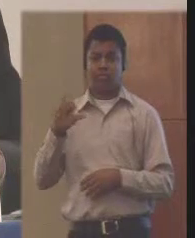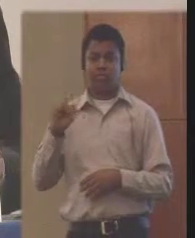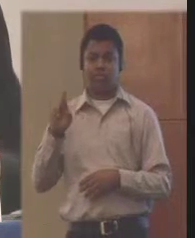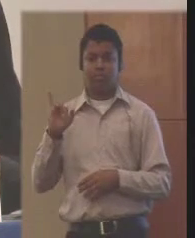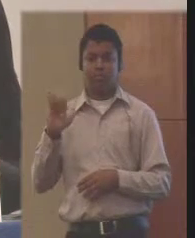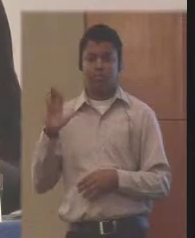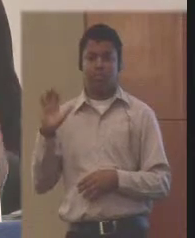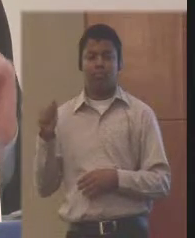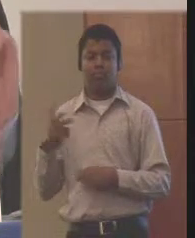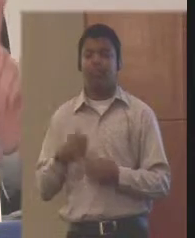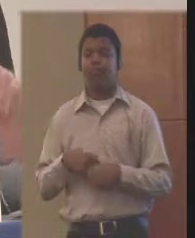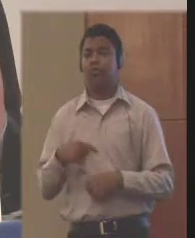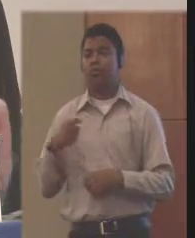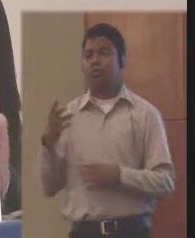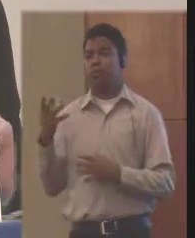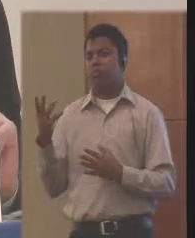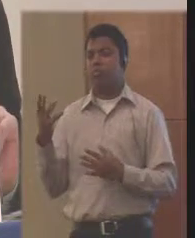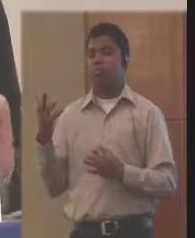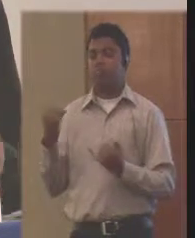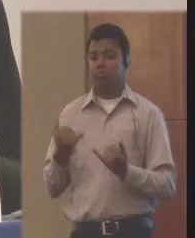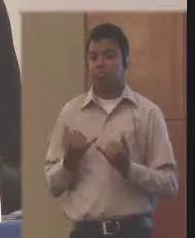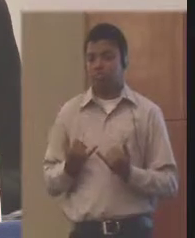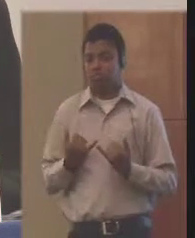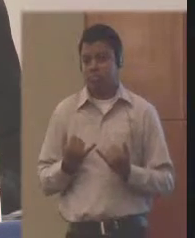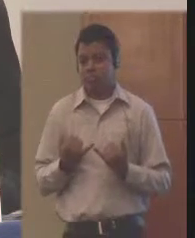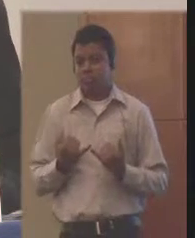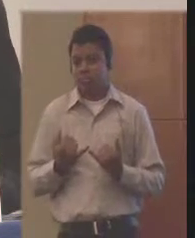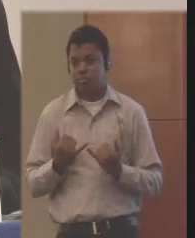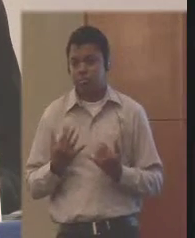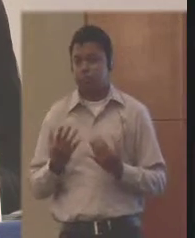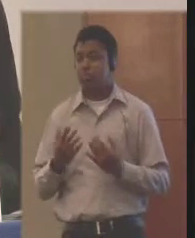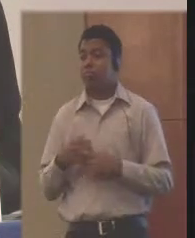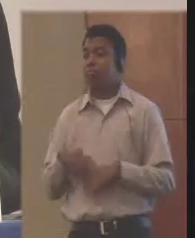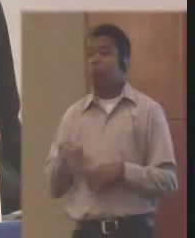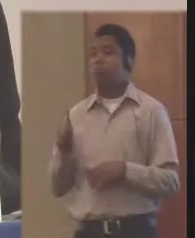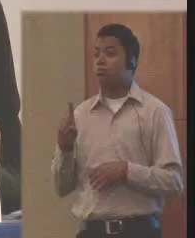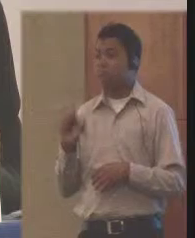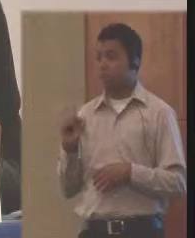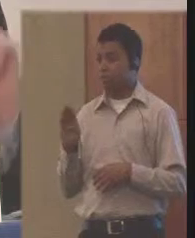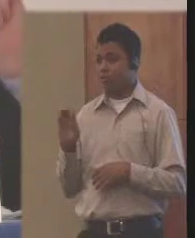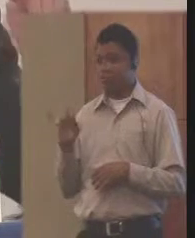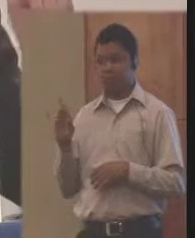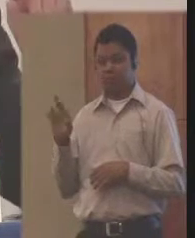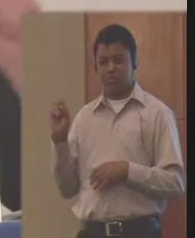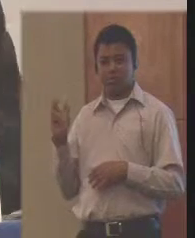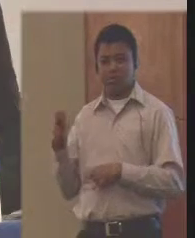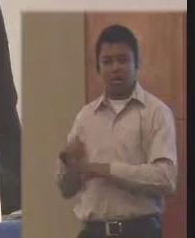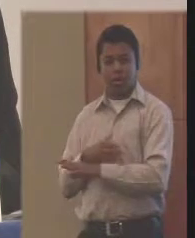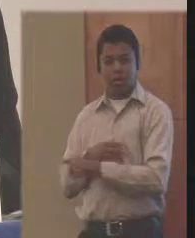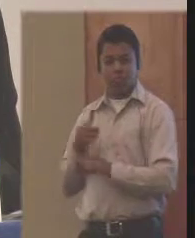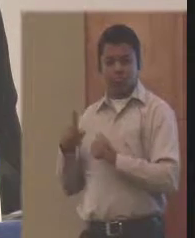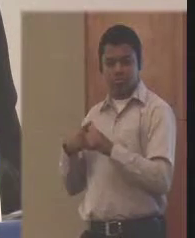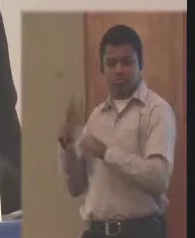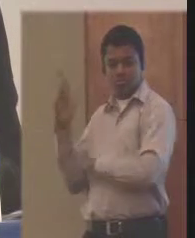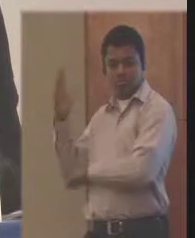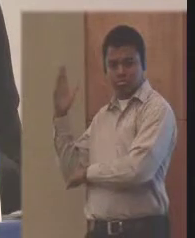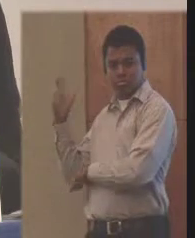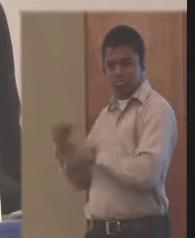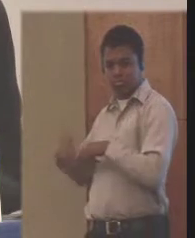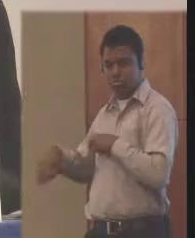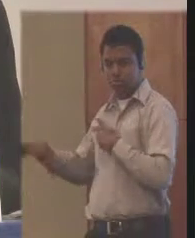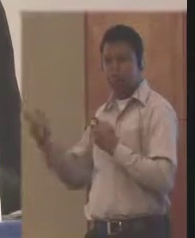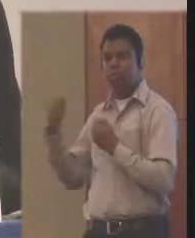hoy con Debra Johnson en el primer panel, que se mencionó muy rápidamente, que era el tema de RISE, un tema de